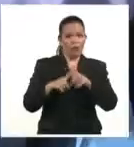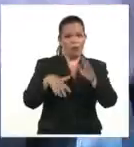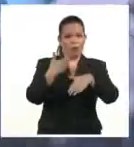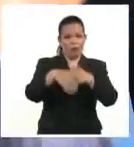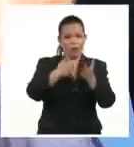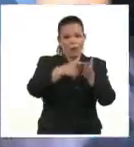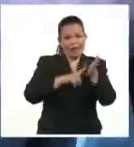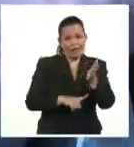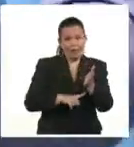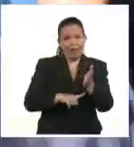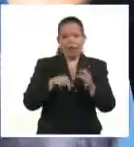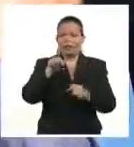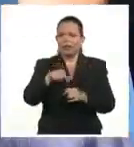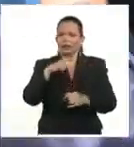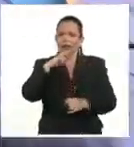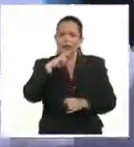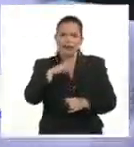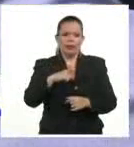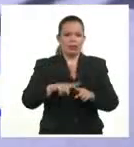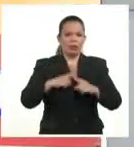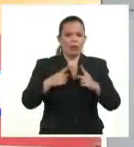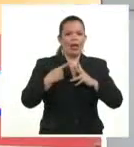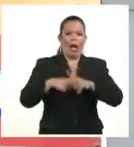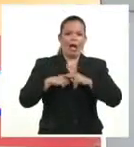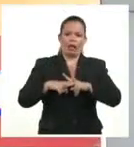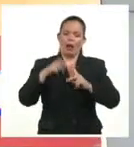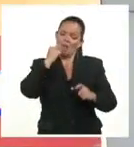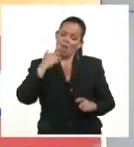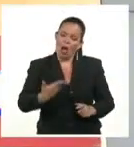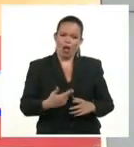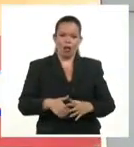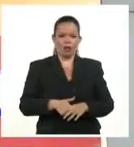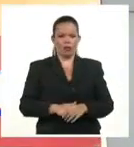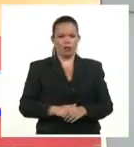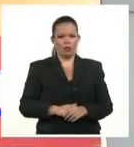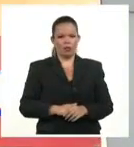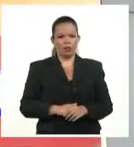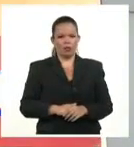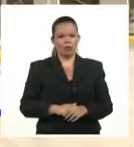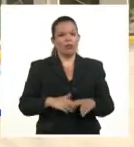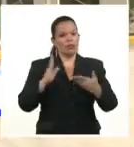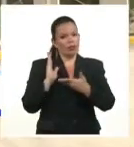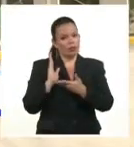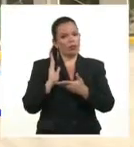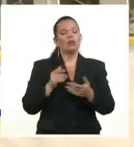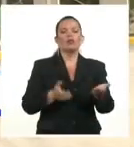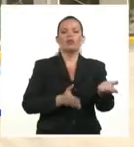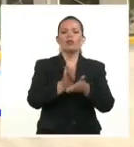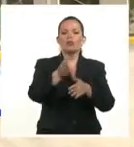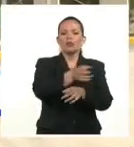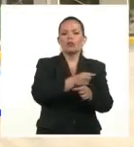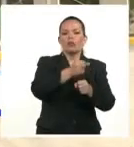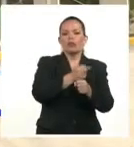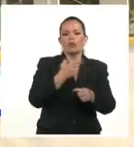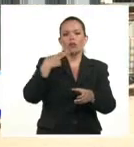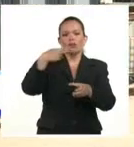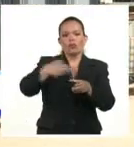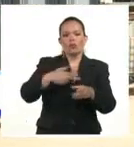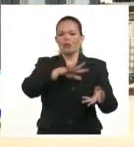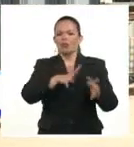de mantenimiento crece exponencialmente. Heysel, entidad que opera los emplazamientos diésel, tiene instalados en el país